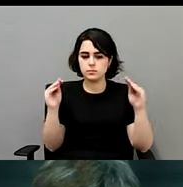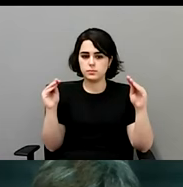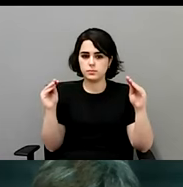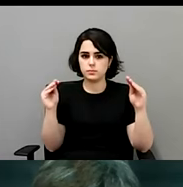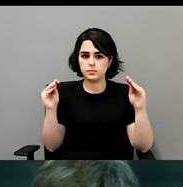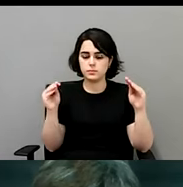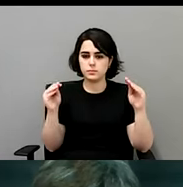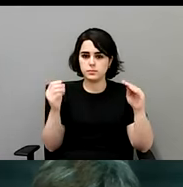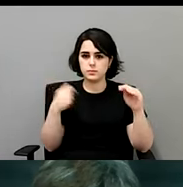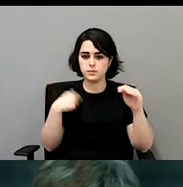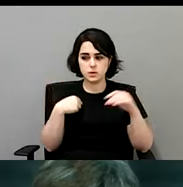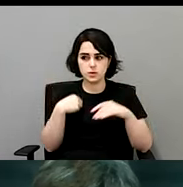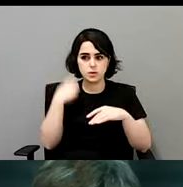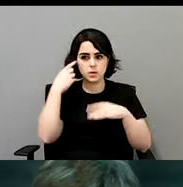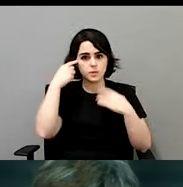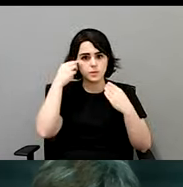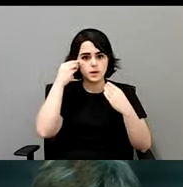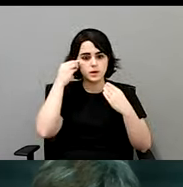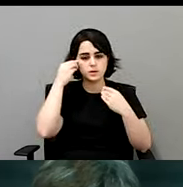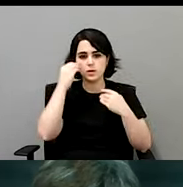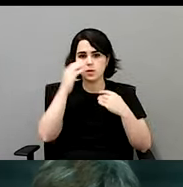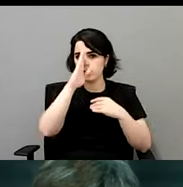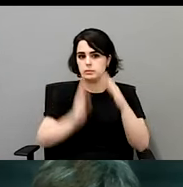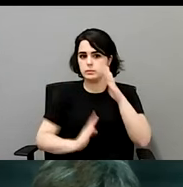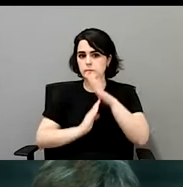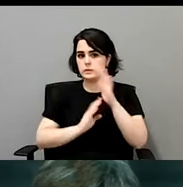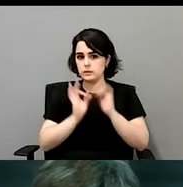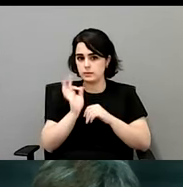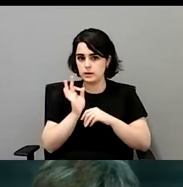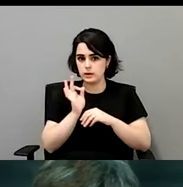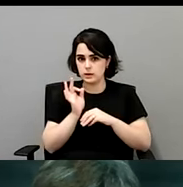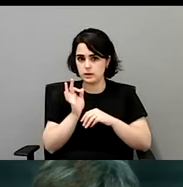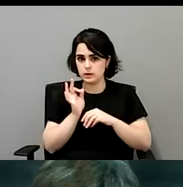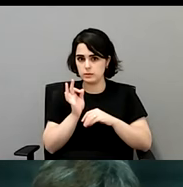Si no estoy yo mal, se ha quedado congelada Fernanda, ¿verdad?